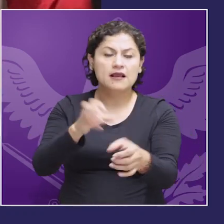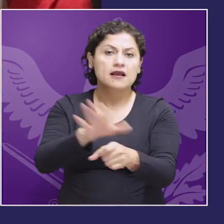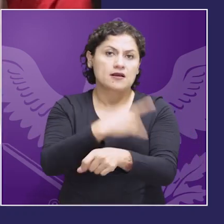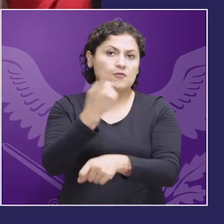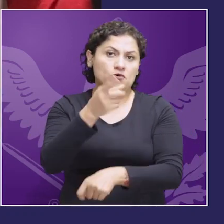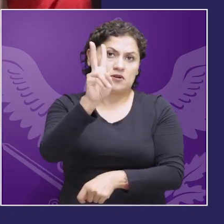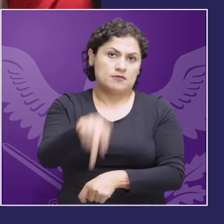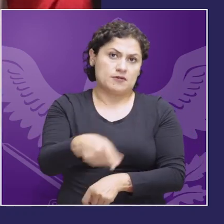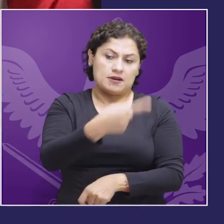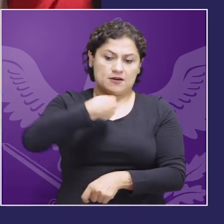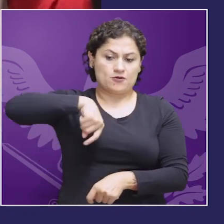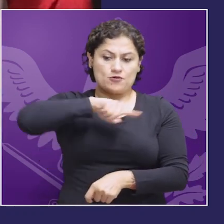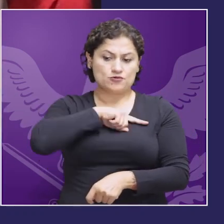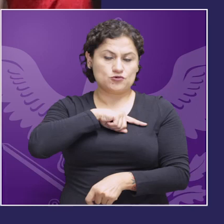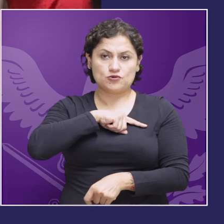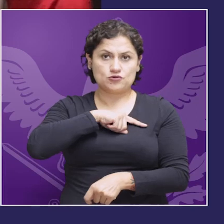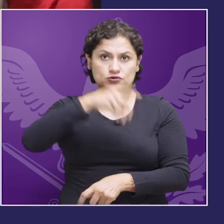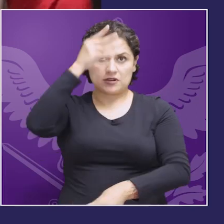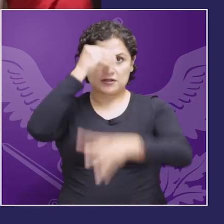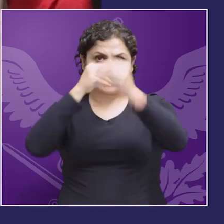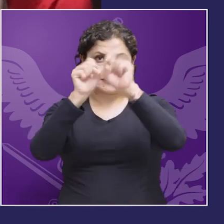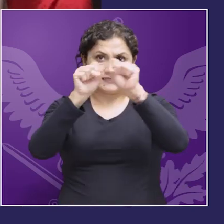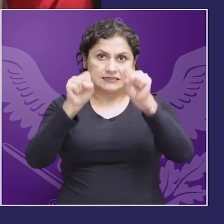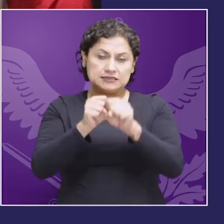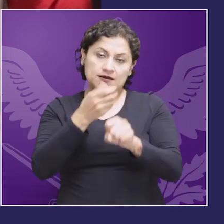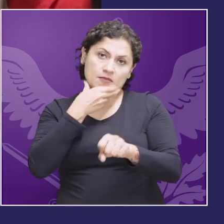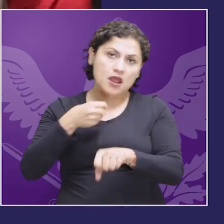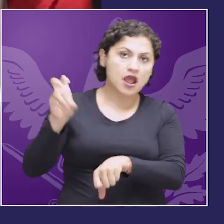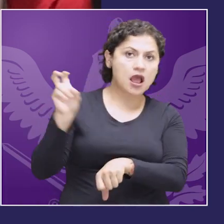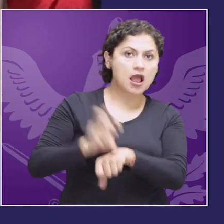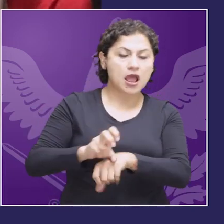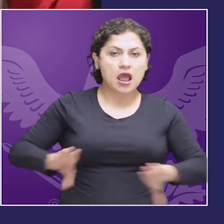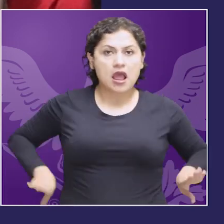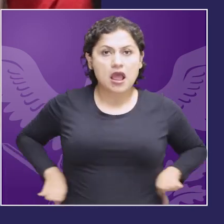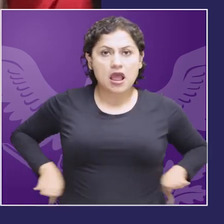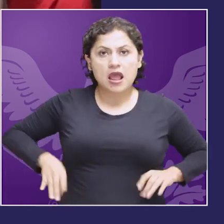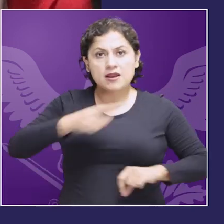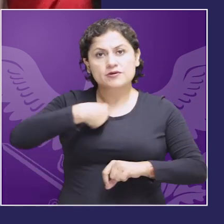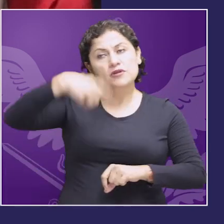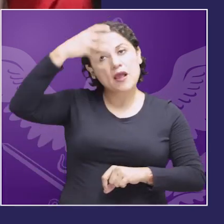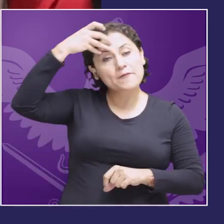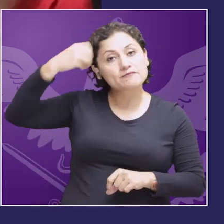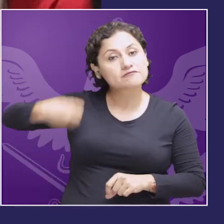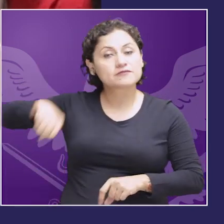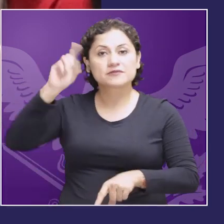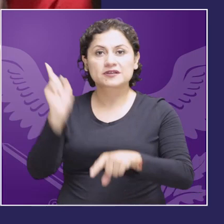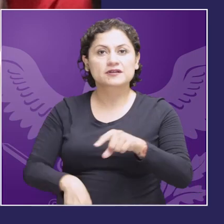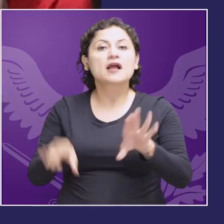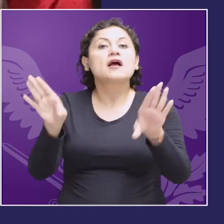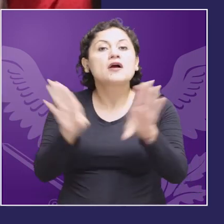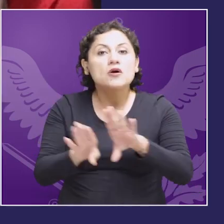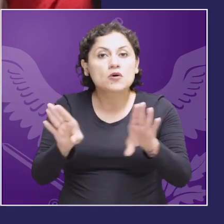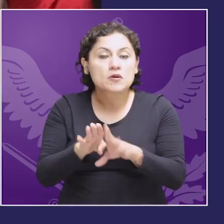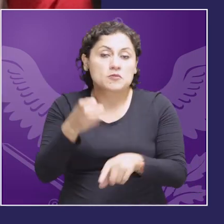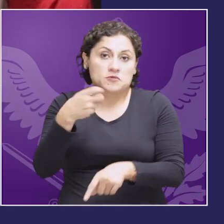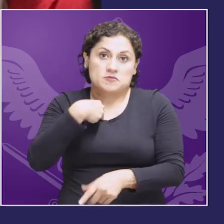patriarcal y que somos educadas en un sistema patriarcal, ¿no? Y creo que ese es como el gran desafío para no cortar y pegar